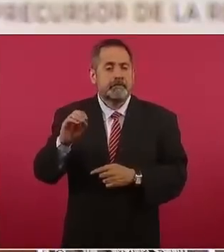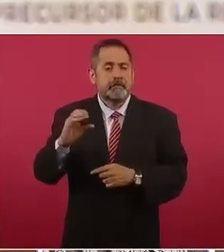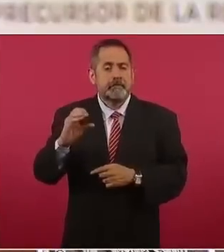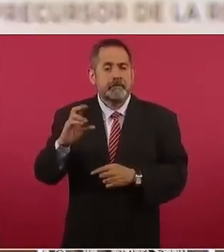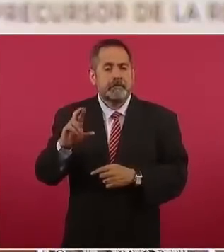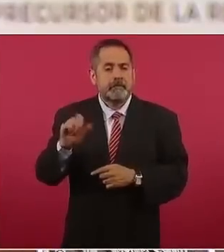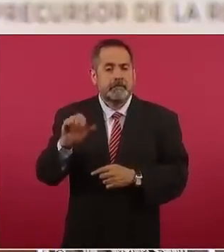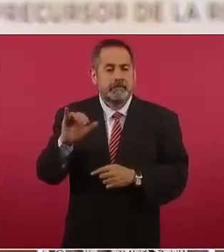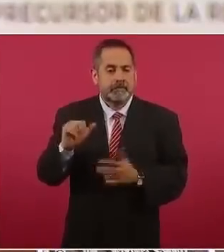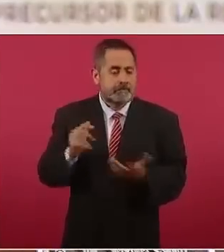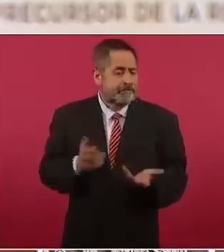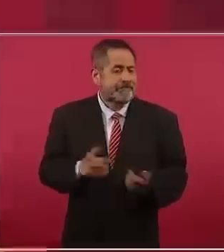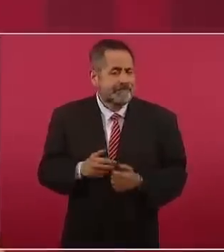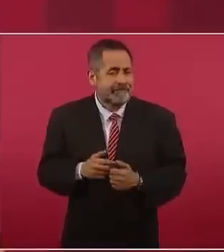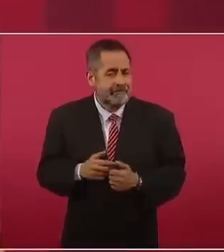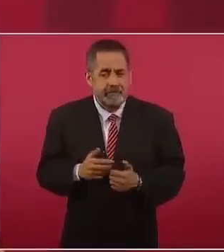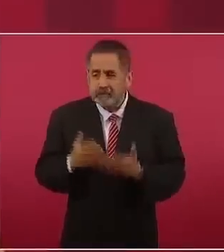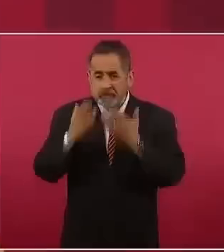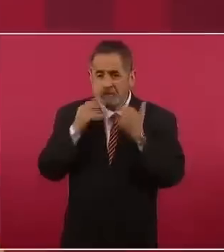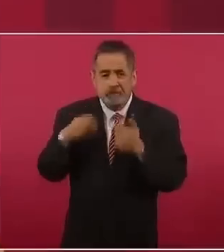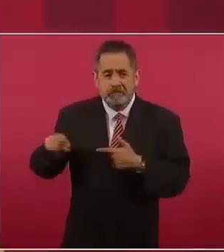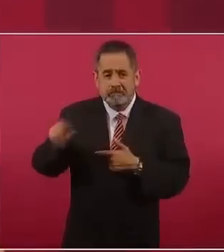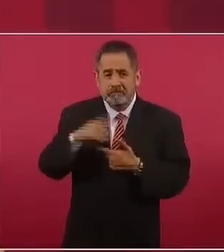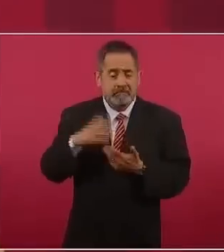Por falta de democracia,